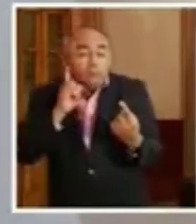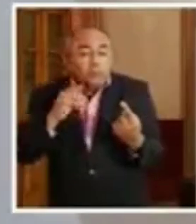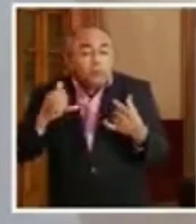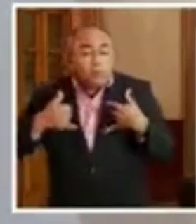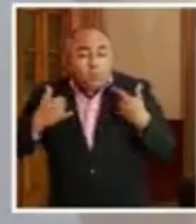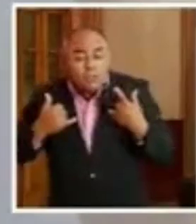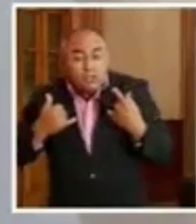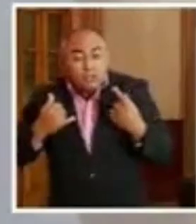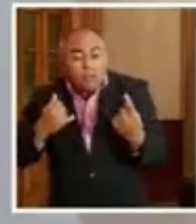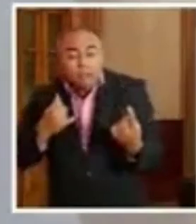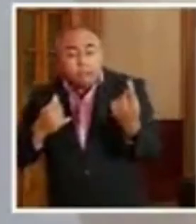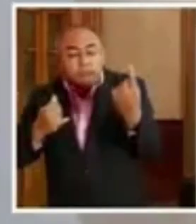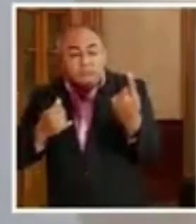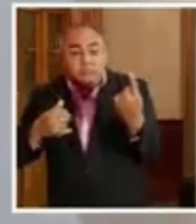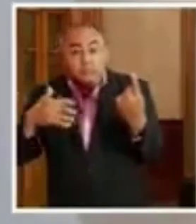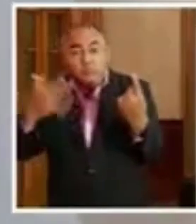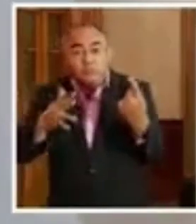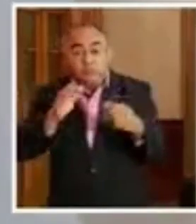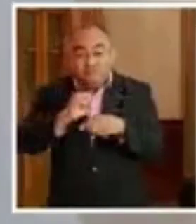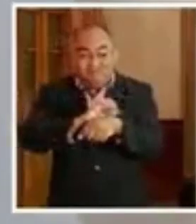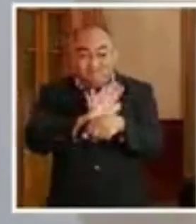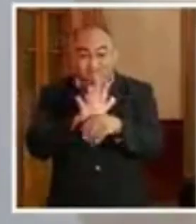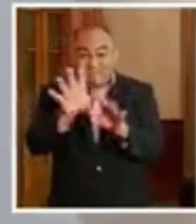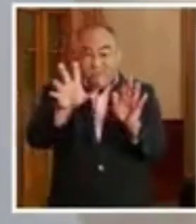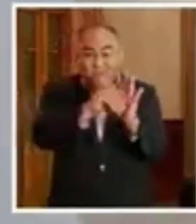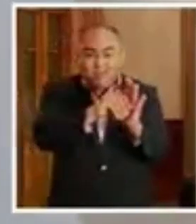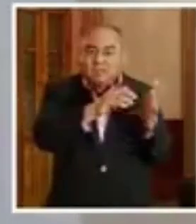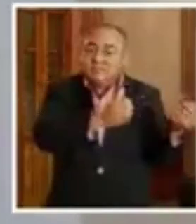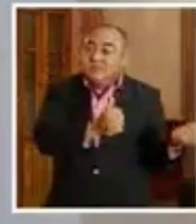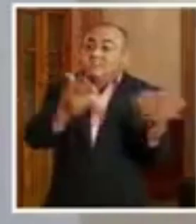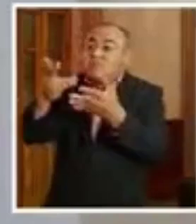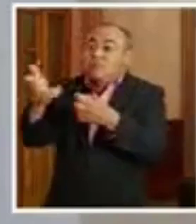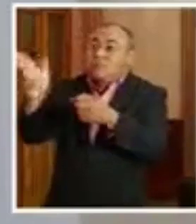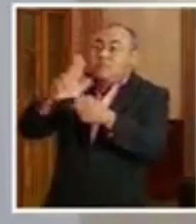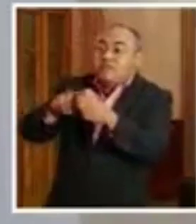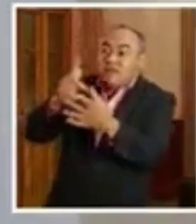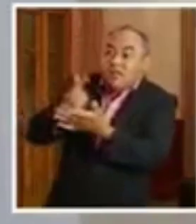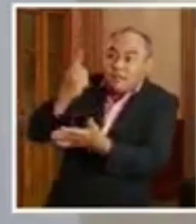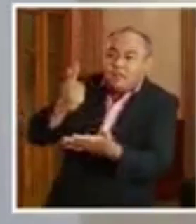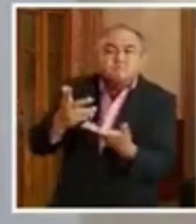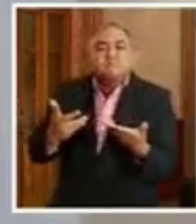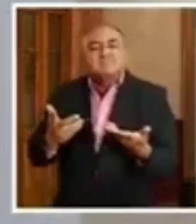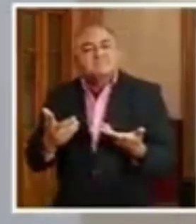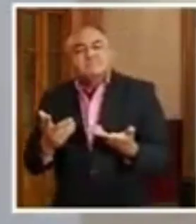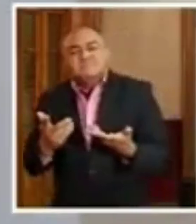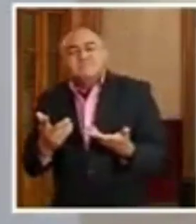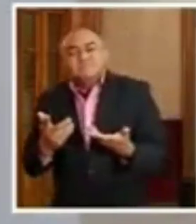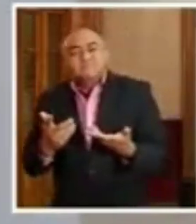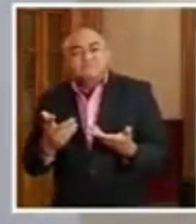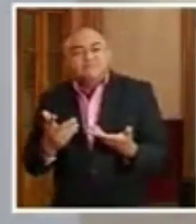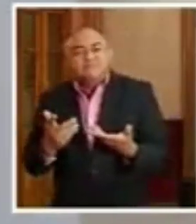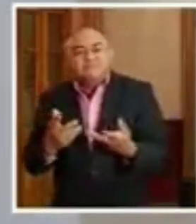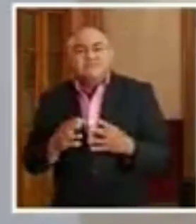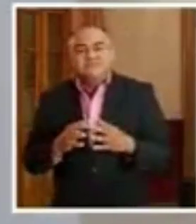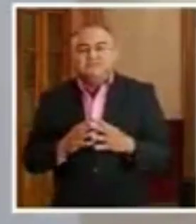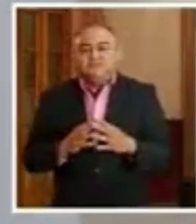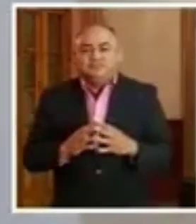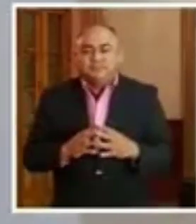que fuera a dar al hospital de manera grave por COVID.